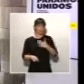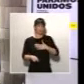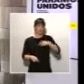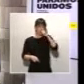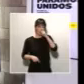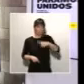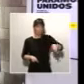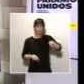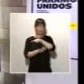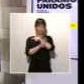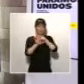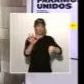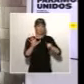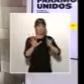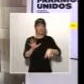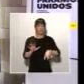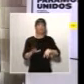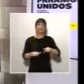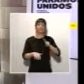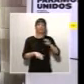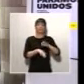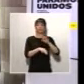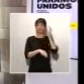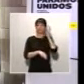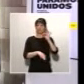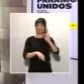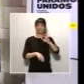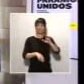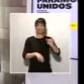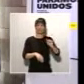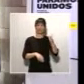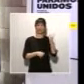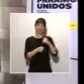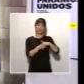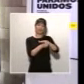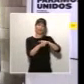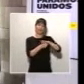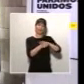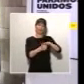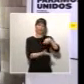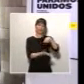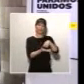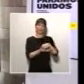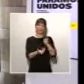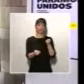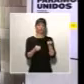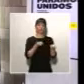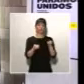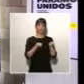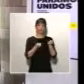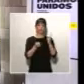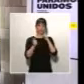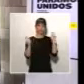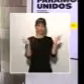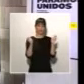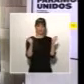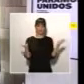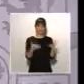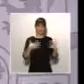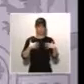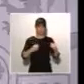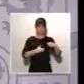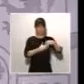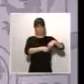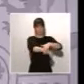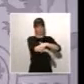José Sierra, la doctora Sierra es jefa de área del Centro de Coordinación de Alertas y Emergencias Sanitarias del Ministerio de Sanidad,